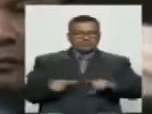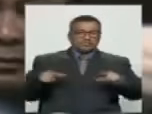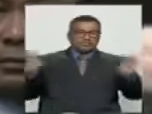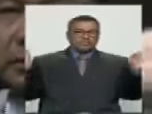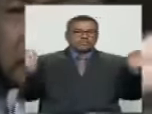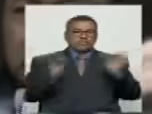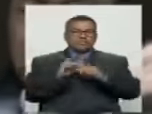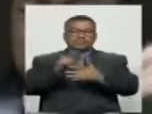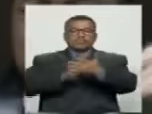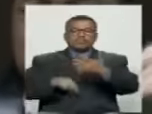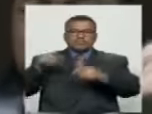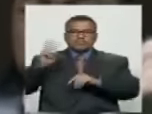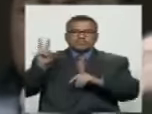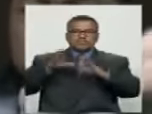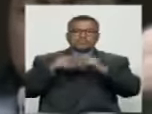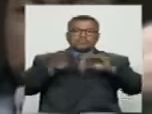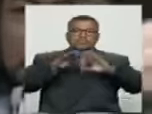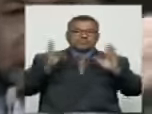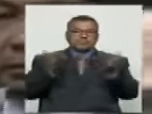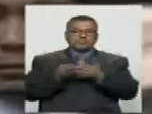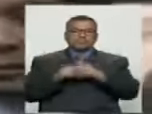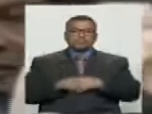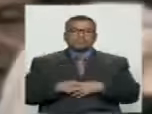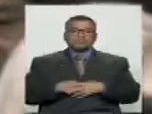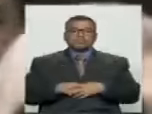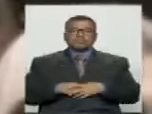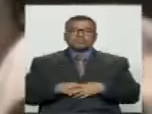analfabetismo a Venezuela y el mundo.